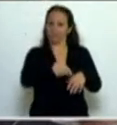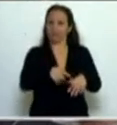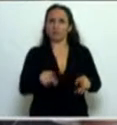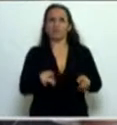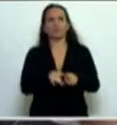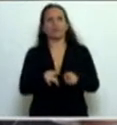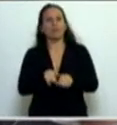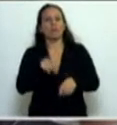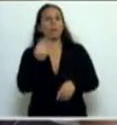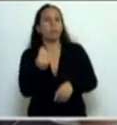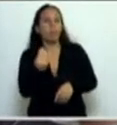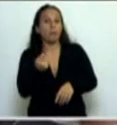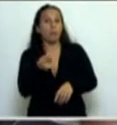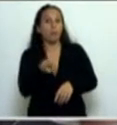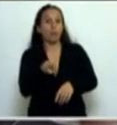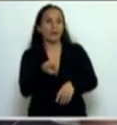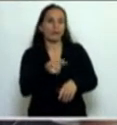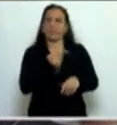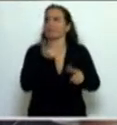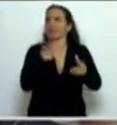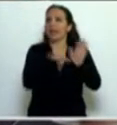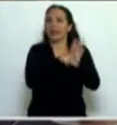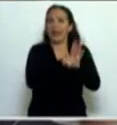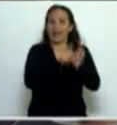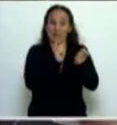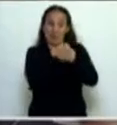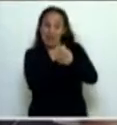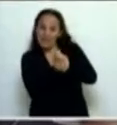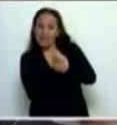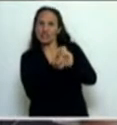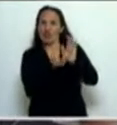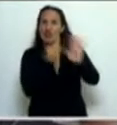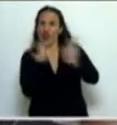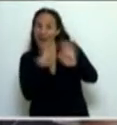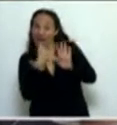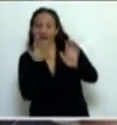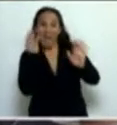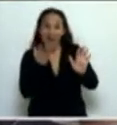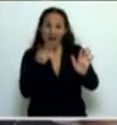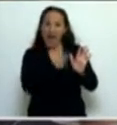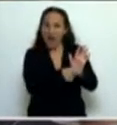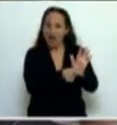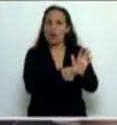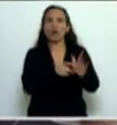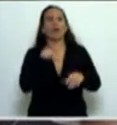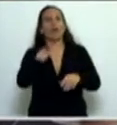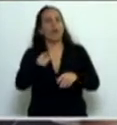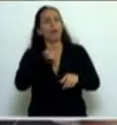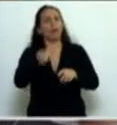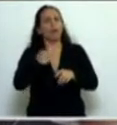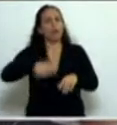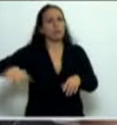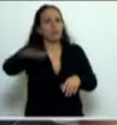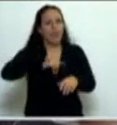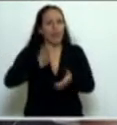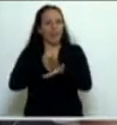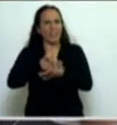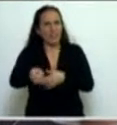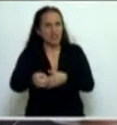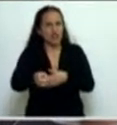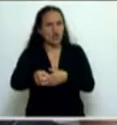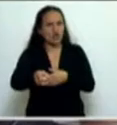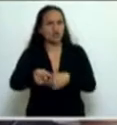qué? Porque es complemento necesario que esta ley tenga una mayoría avalada para la declaración de la necesidad de venta de